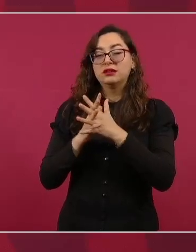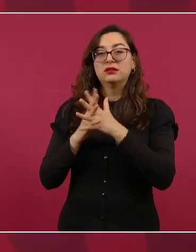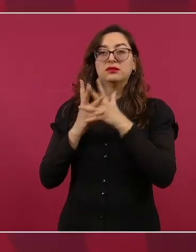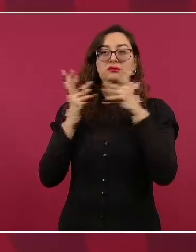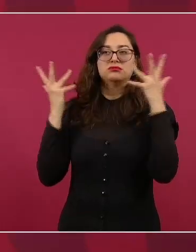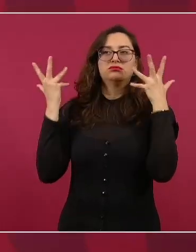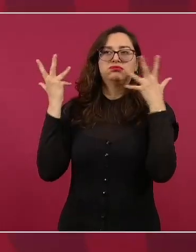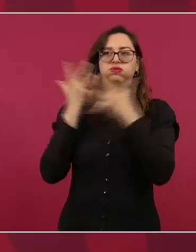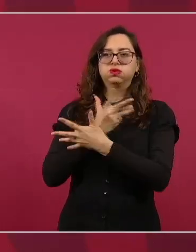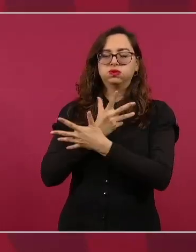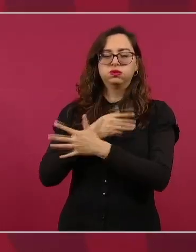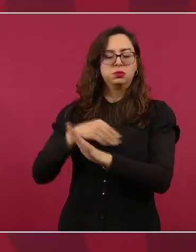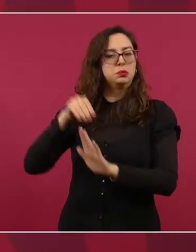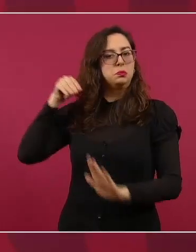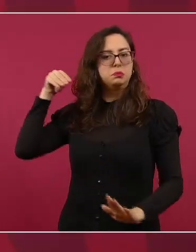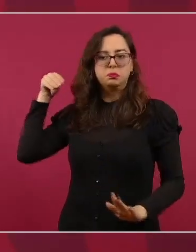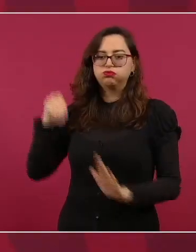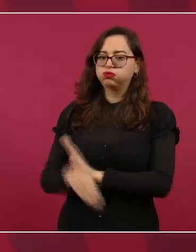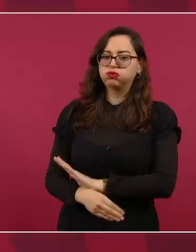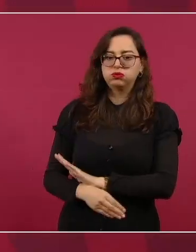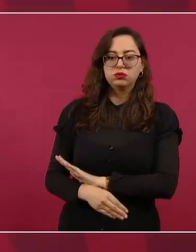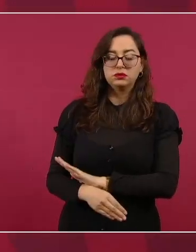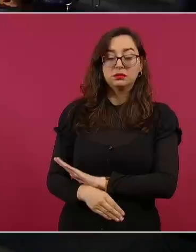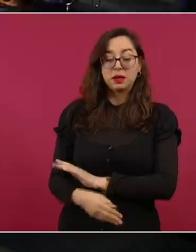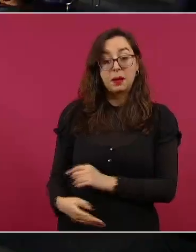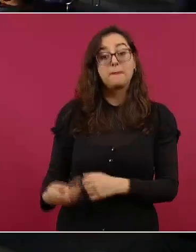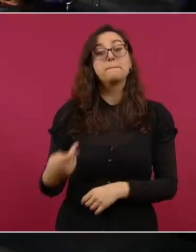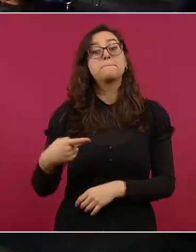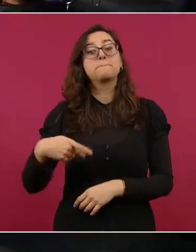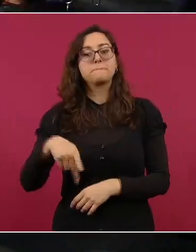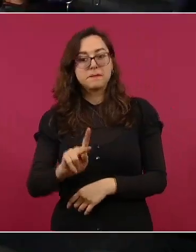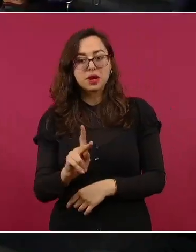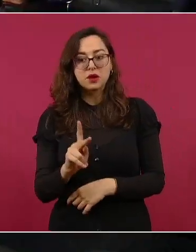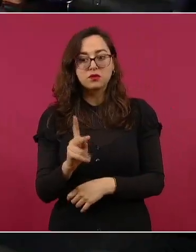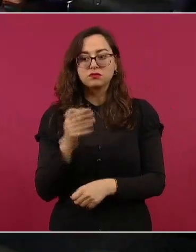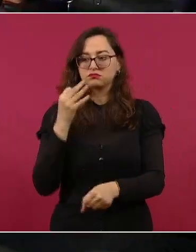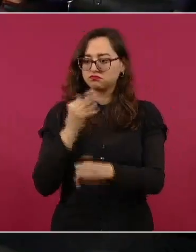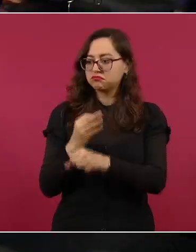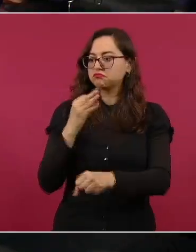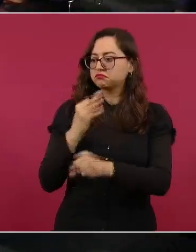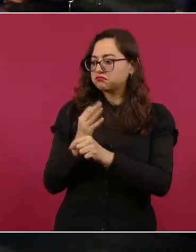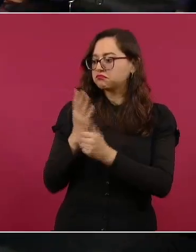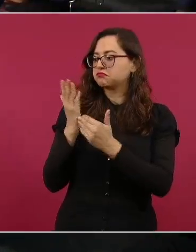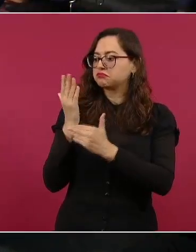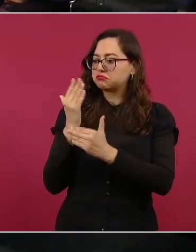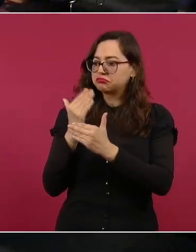nuestro país está saliendo adelante y